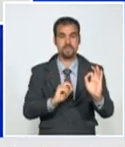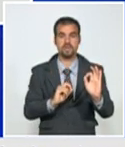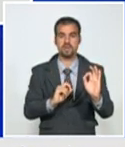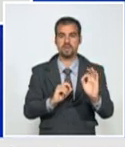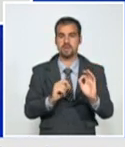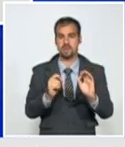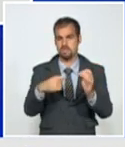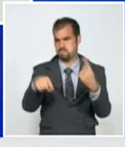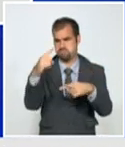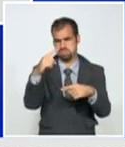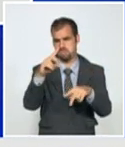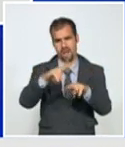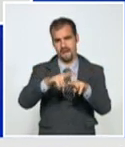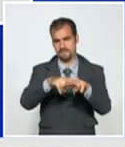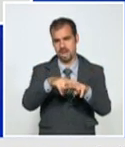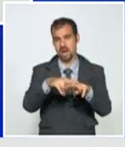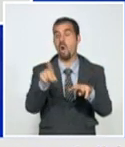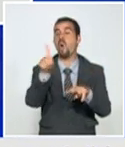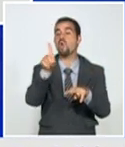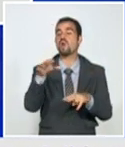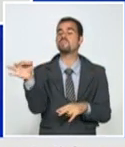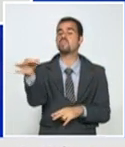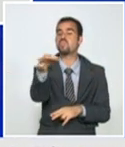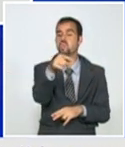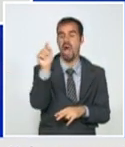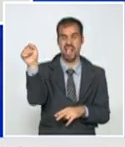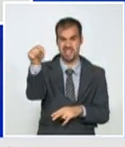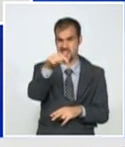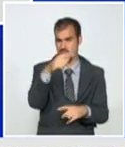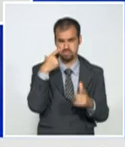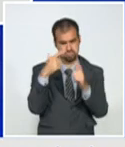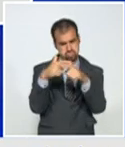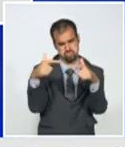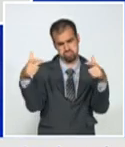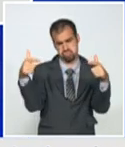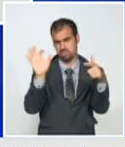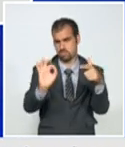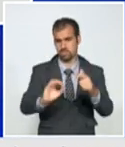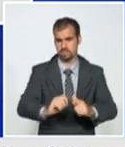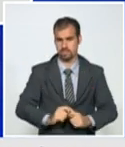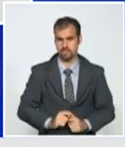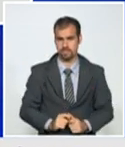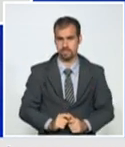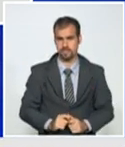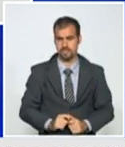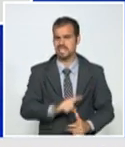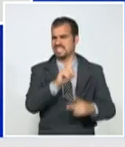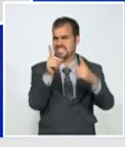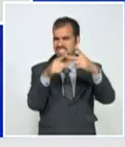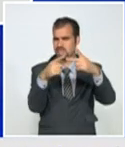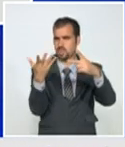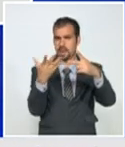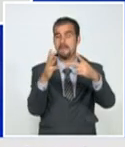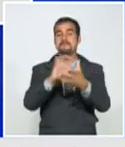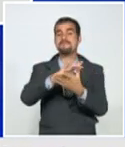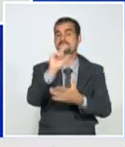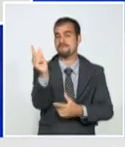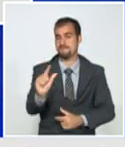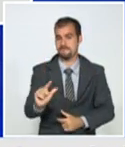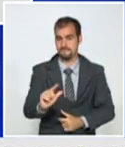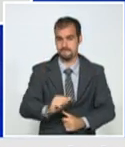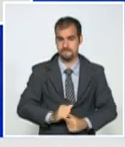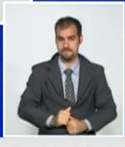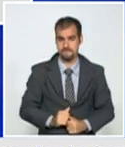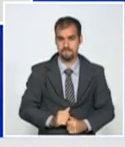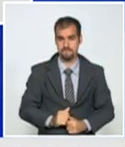11 de estos municipios y Mayabeque, que se mantenía aquí, pues ya no